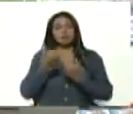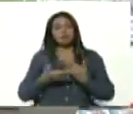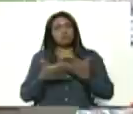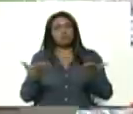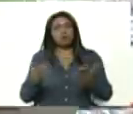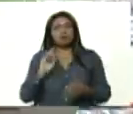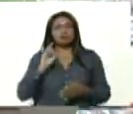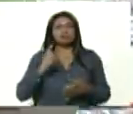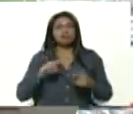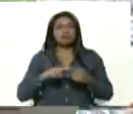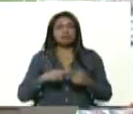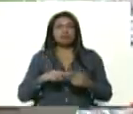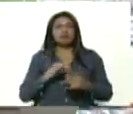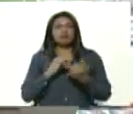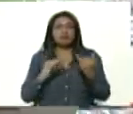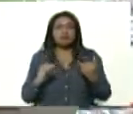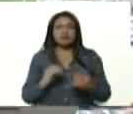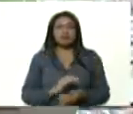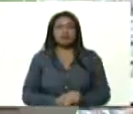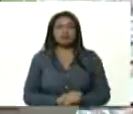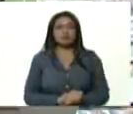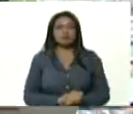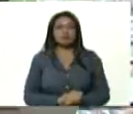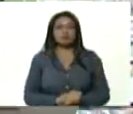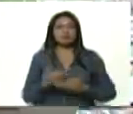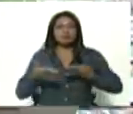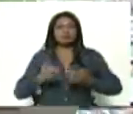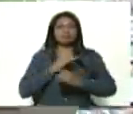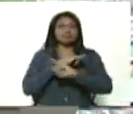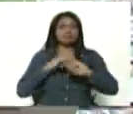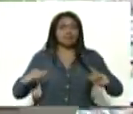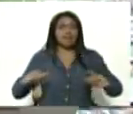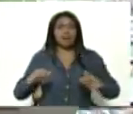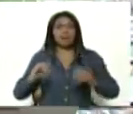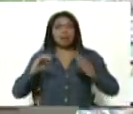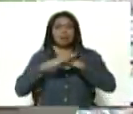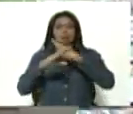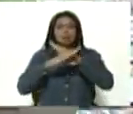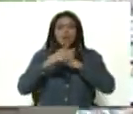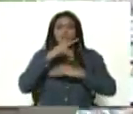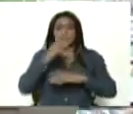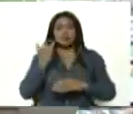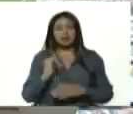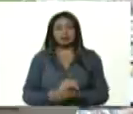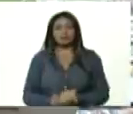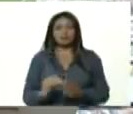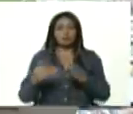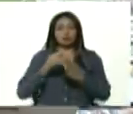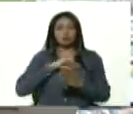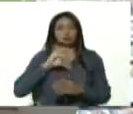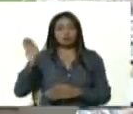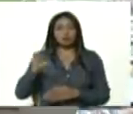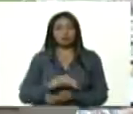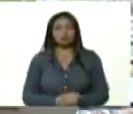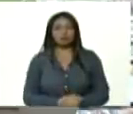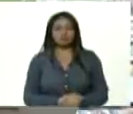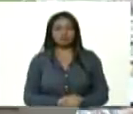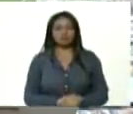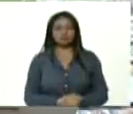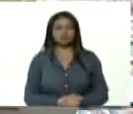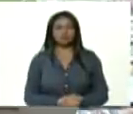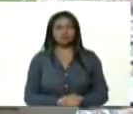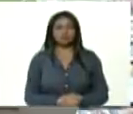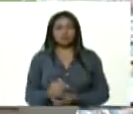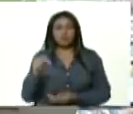la necesidad definitivamente de que se levanten estas sanciones ilícitas contra nuestro país.